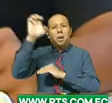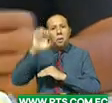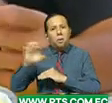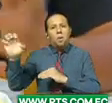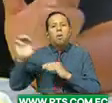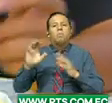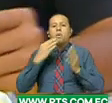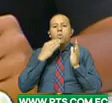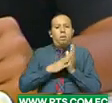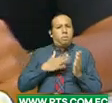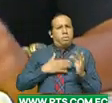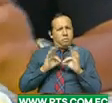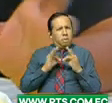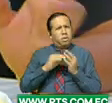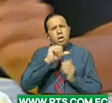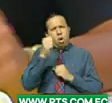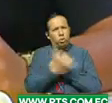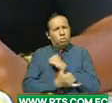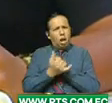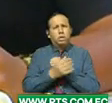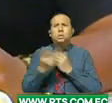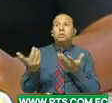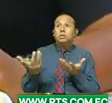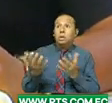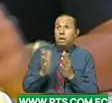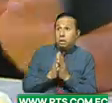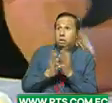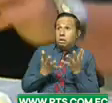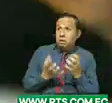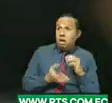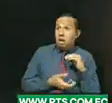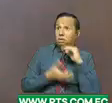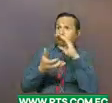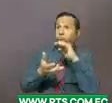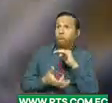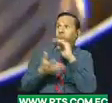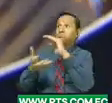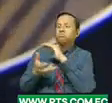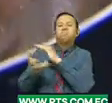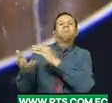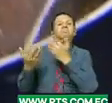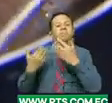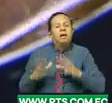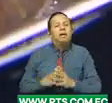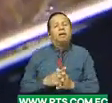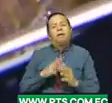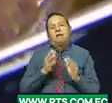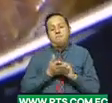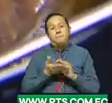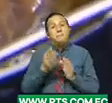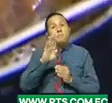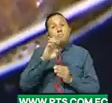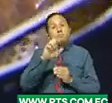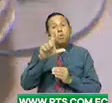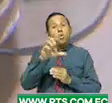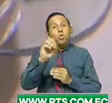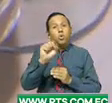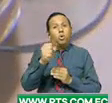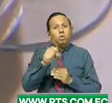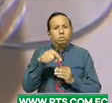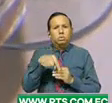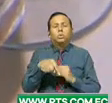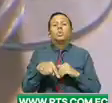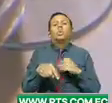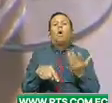tenido familiares en otros lados también, y bueno, nos dijeron, bueno, ahora son tricolores. Debido a la gran acogida de los bollos, tuvo que ampliar su